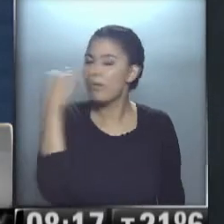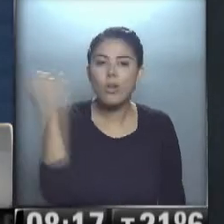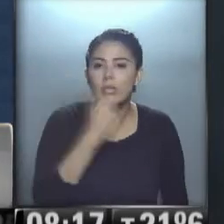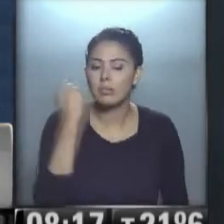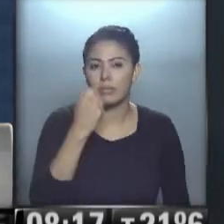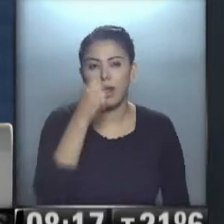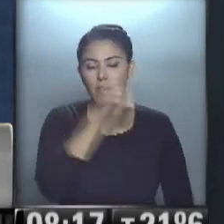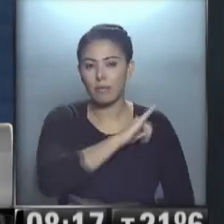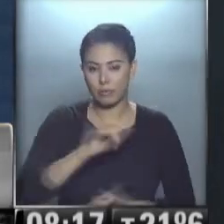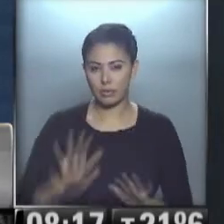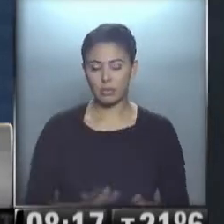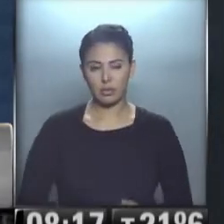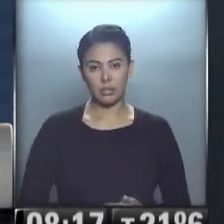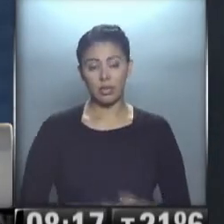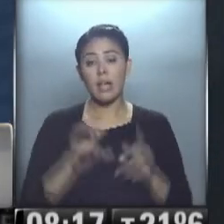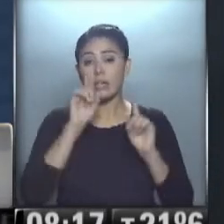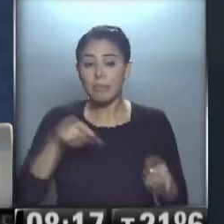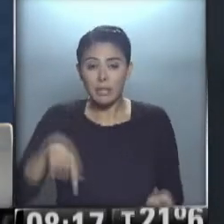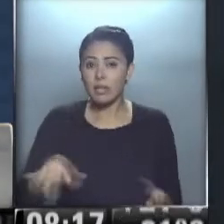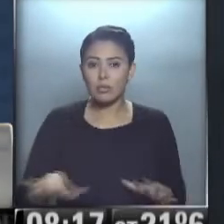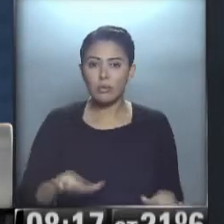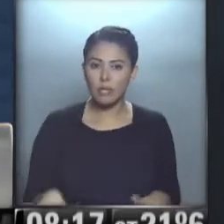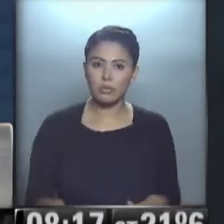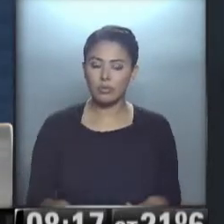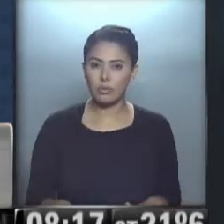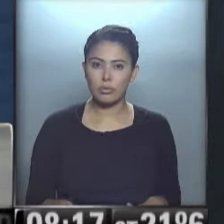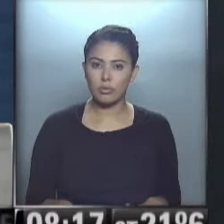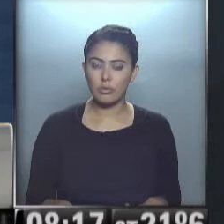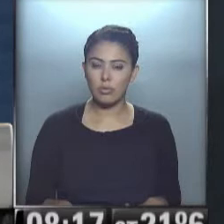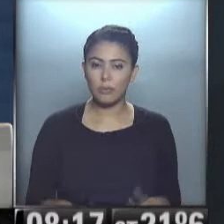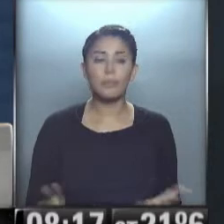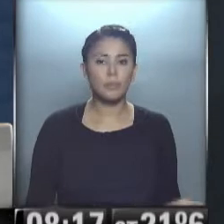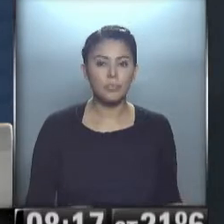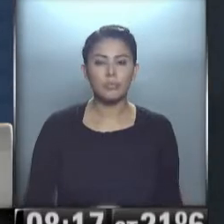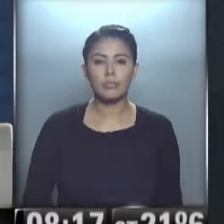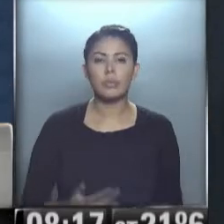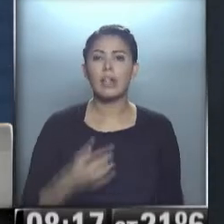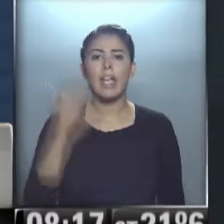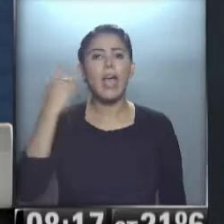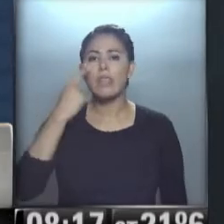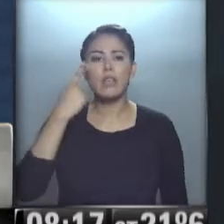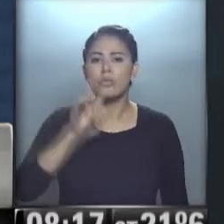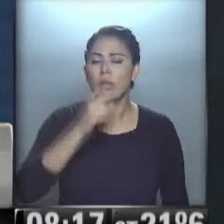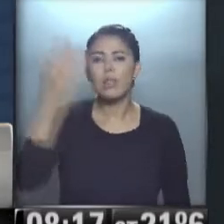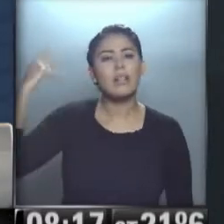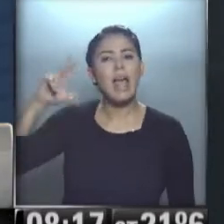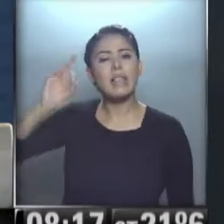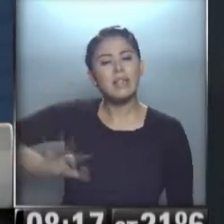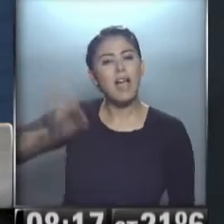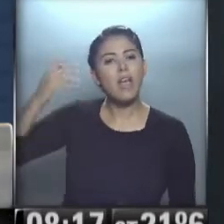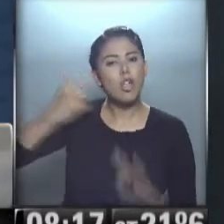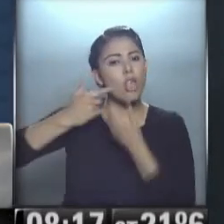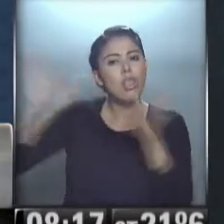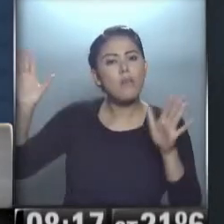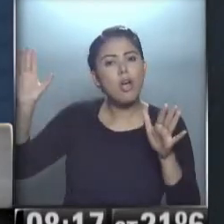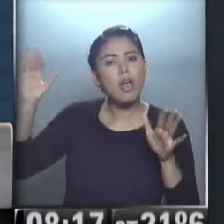remarcar esto. Aparte, este es un hecho que no se advertía en 30 años de democracia.